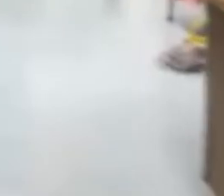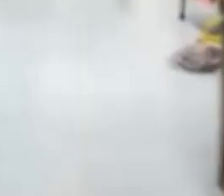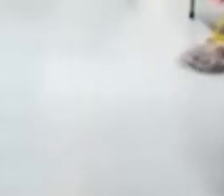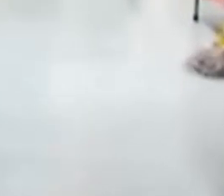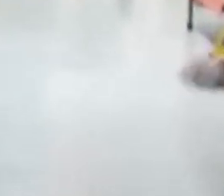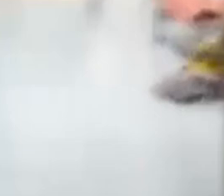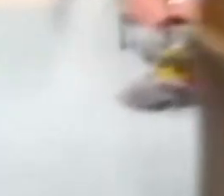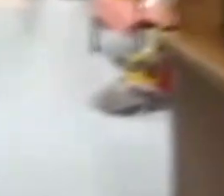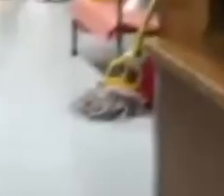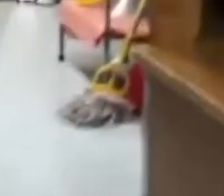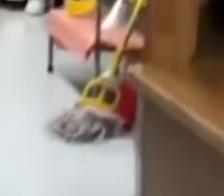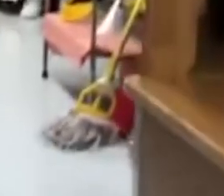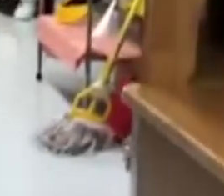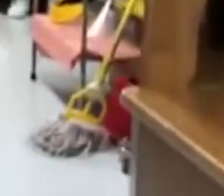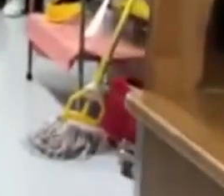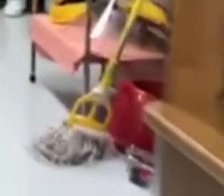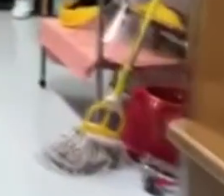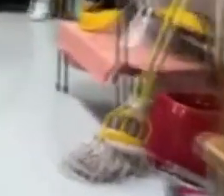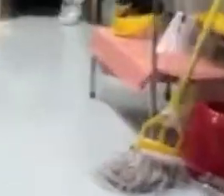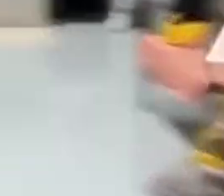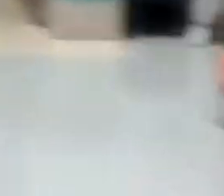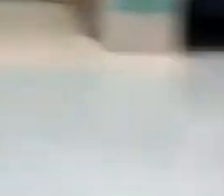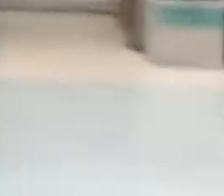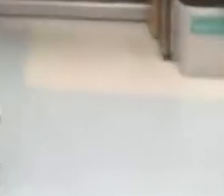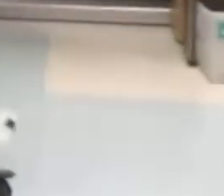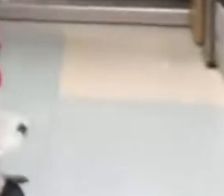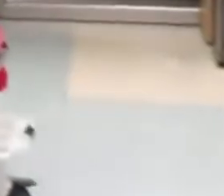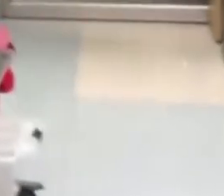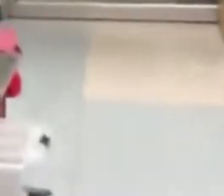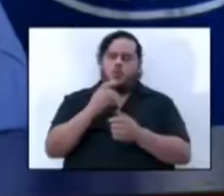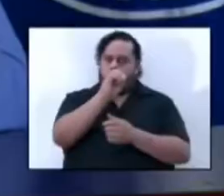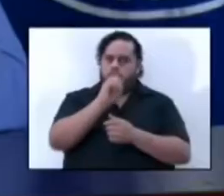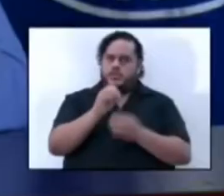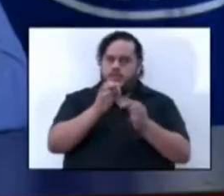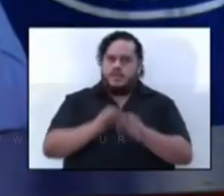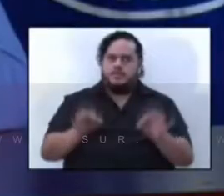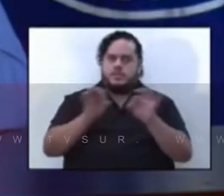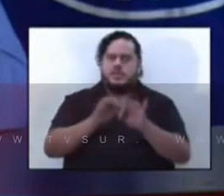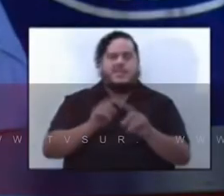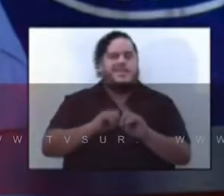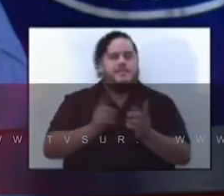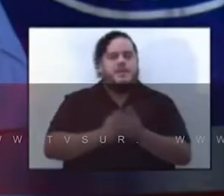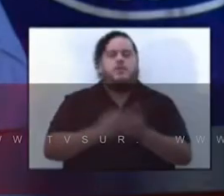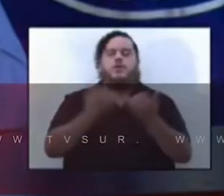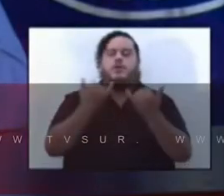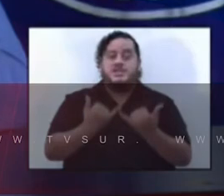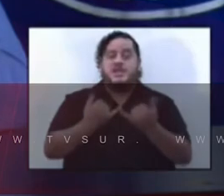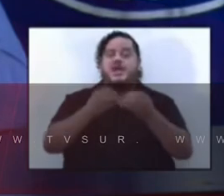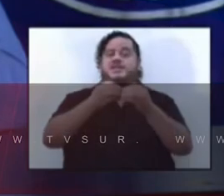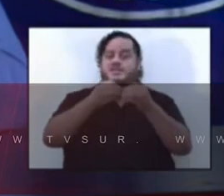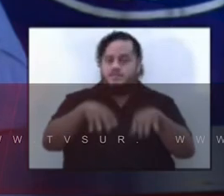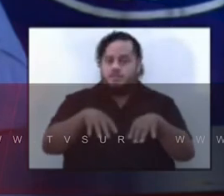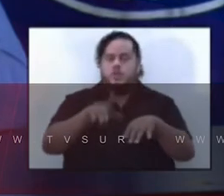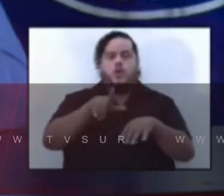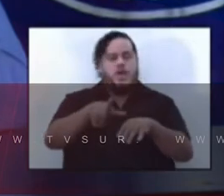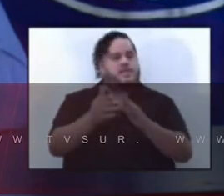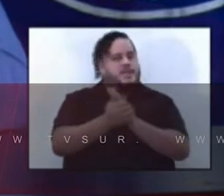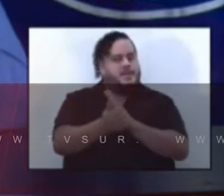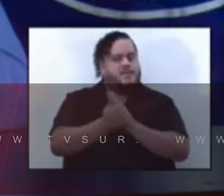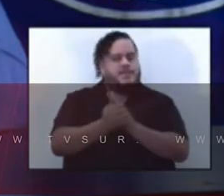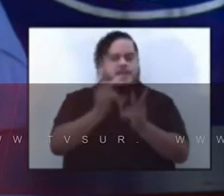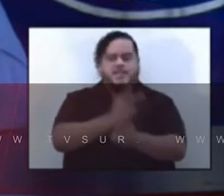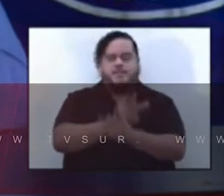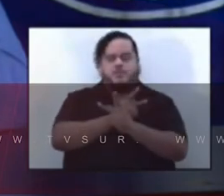y algún porcentaje sigue siendo un porcentaje importante, pero ya se perdió esa capacidad de